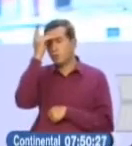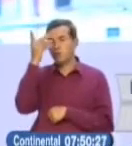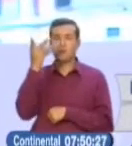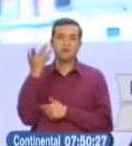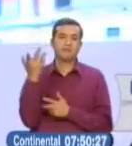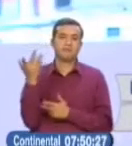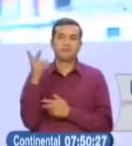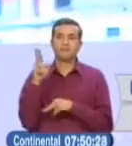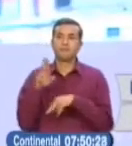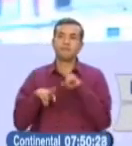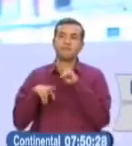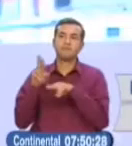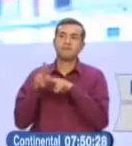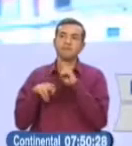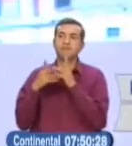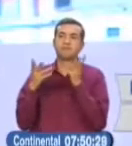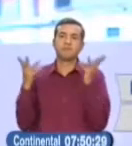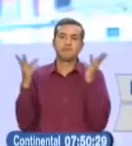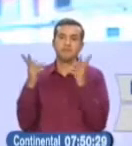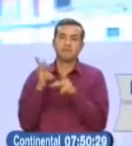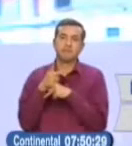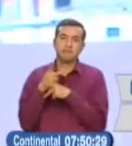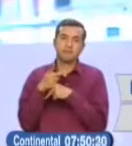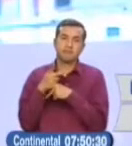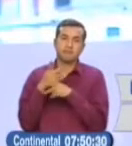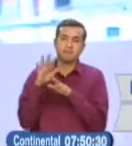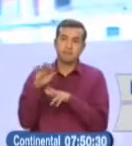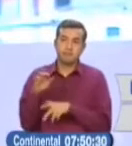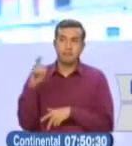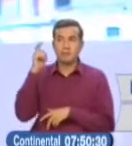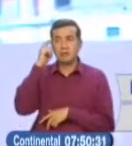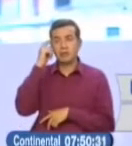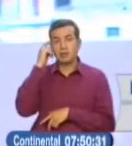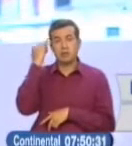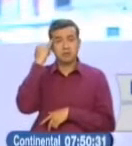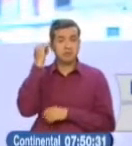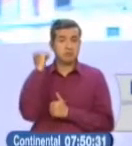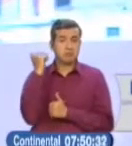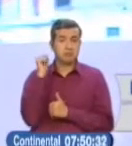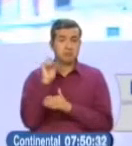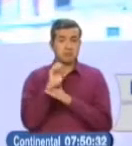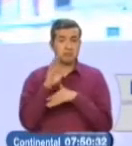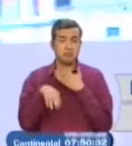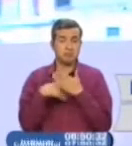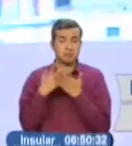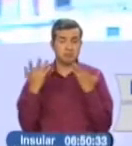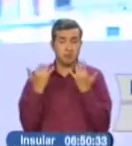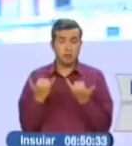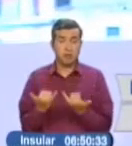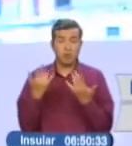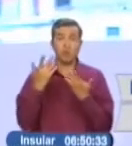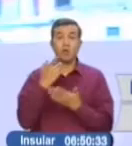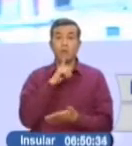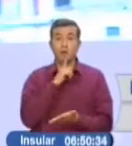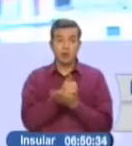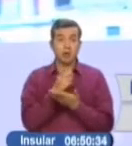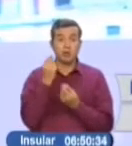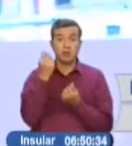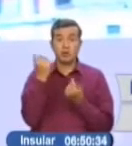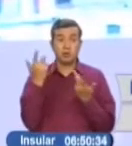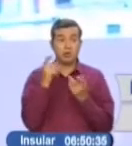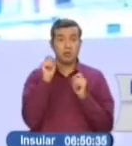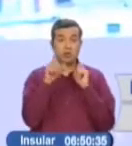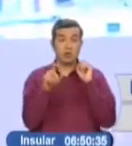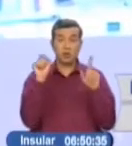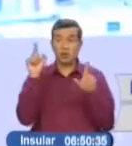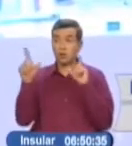para construir infraestructura productiva, parecería que es una muy buena idea como país, porque este rato tenemos costos de producción sumamente